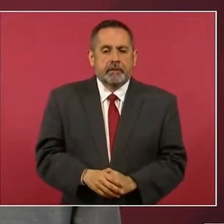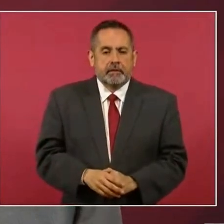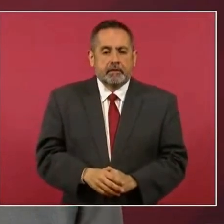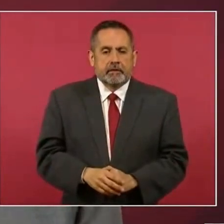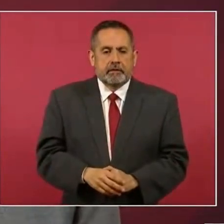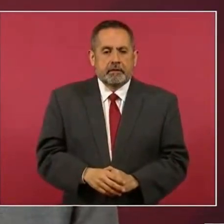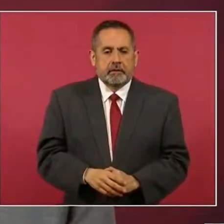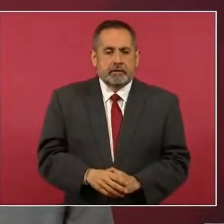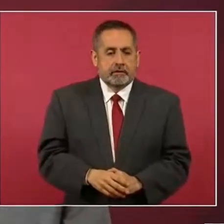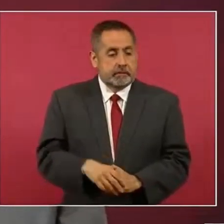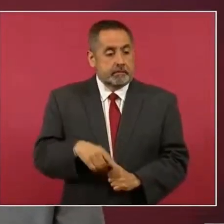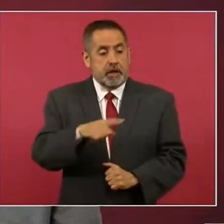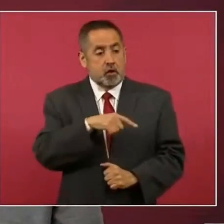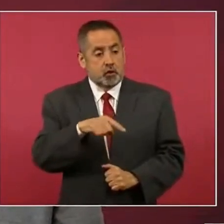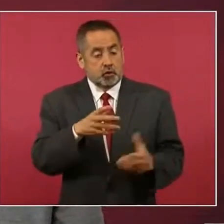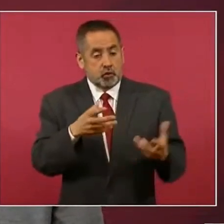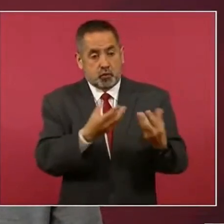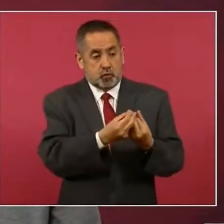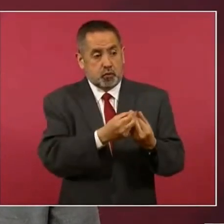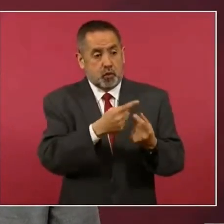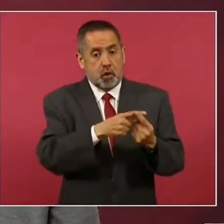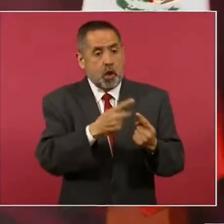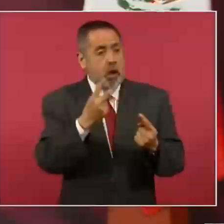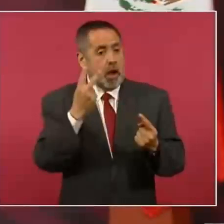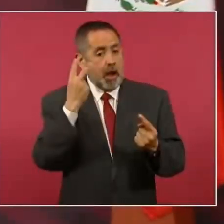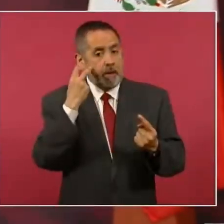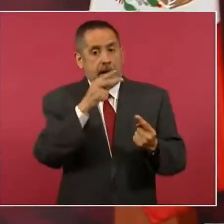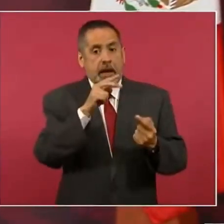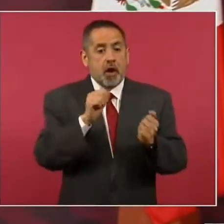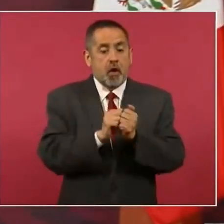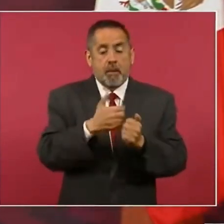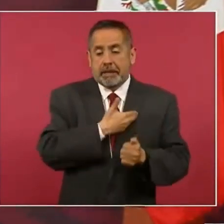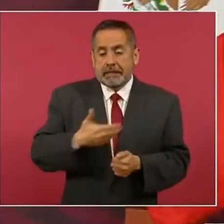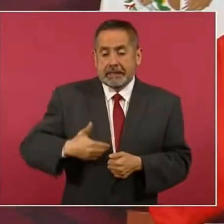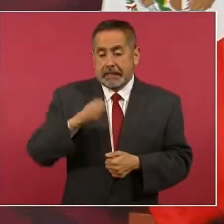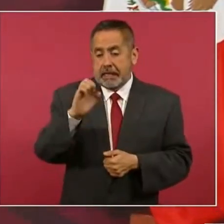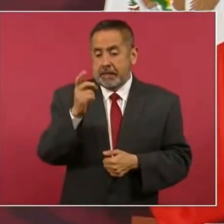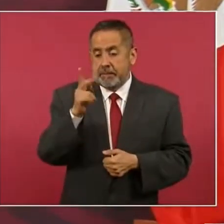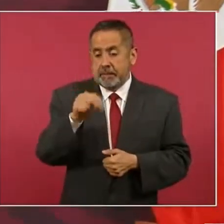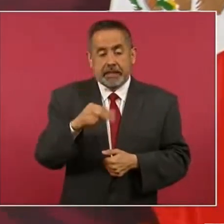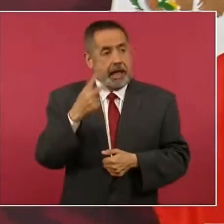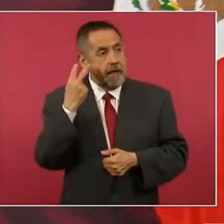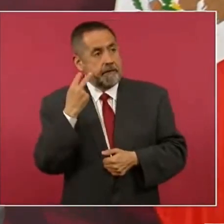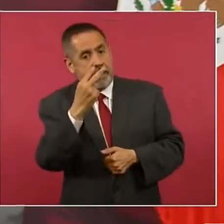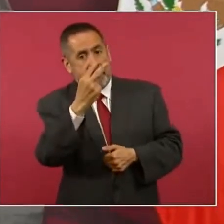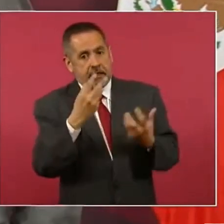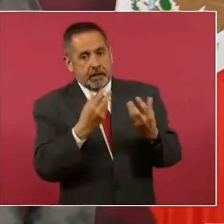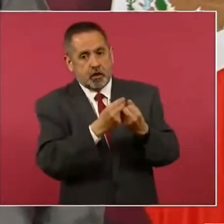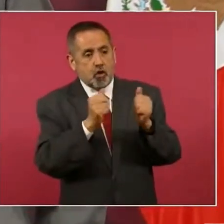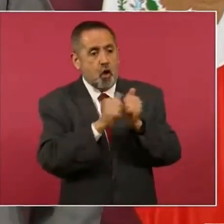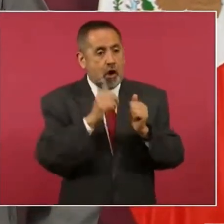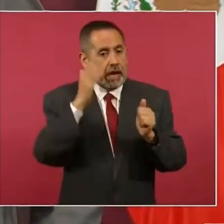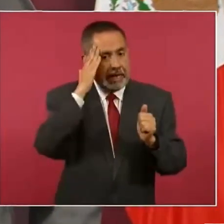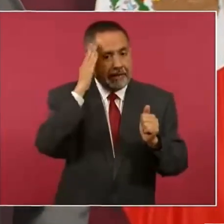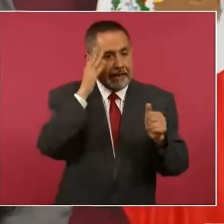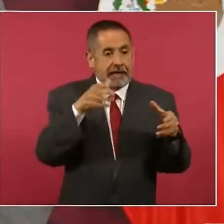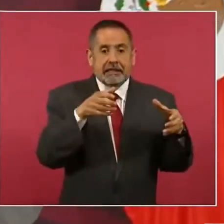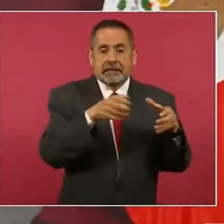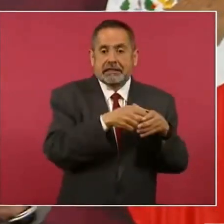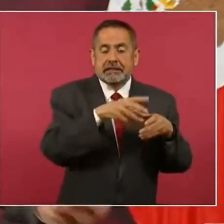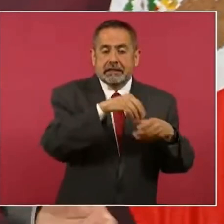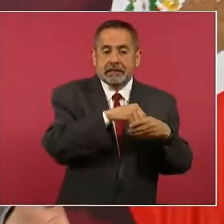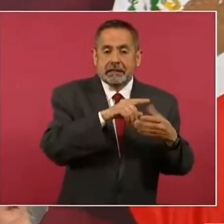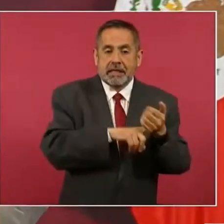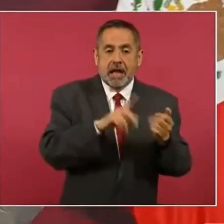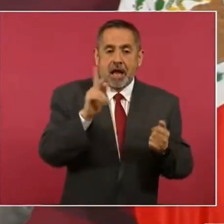se fueron a un viaje para el presidente Peña Nieto, los dirigentes